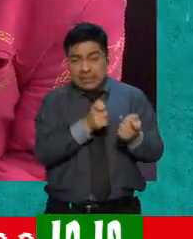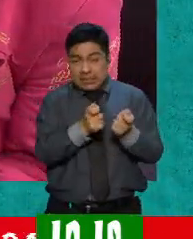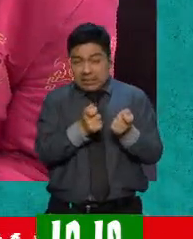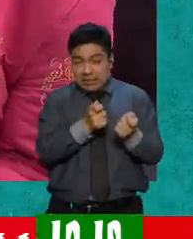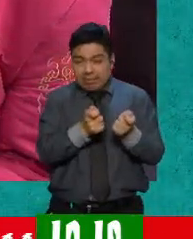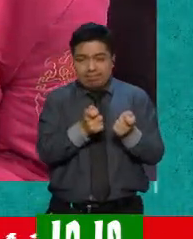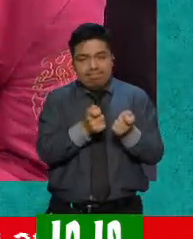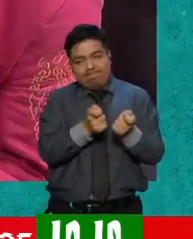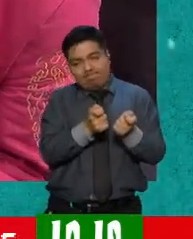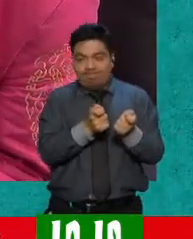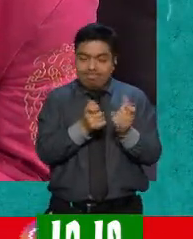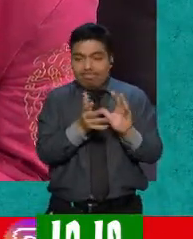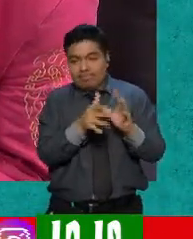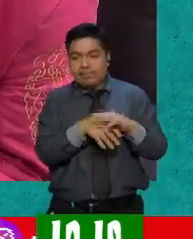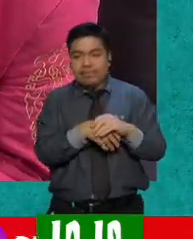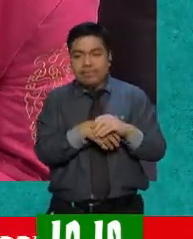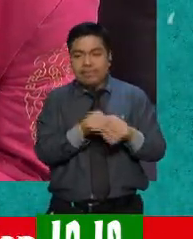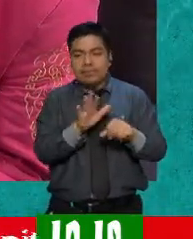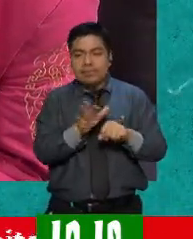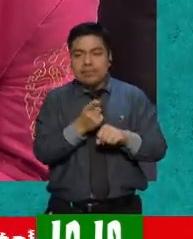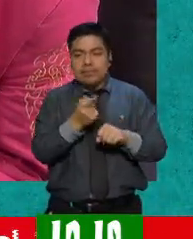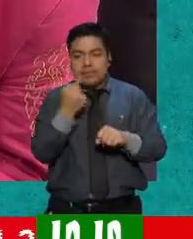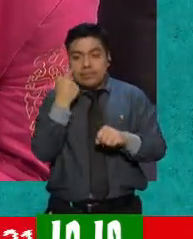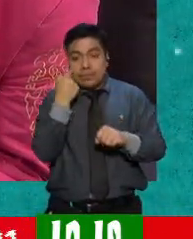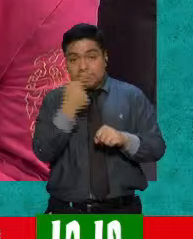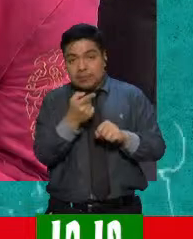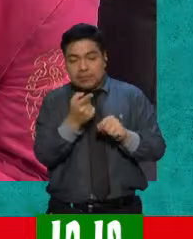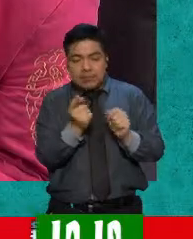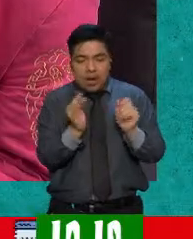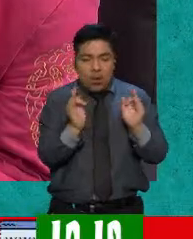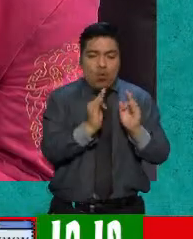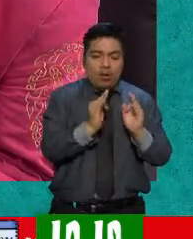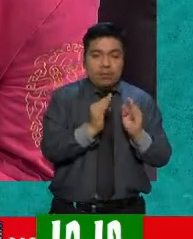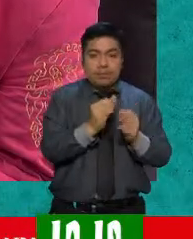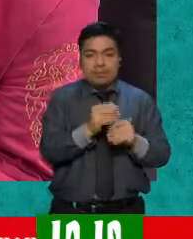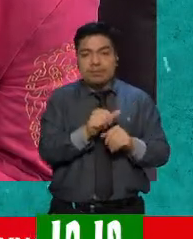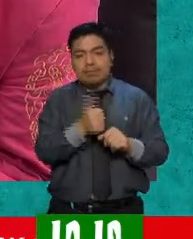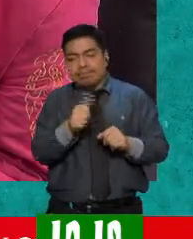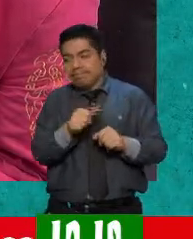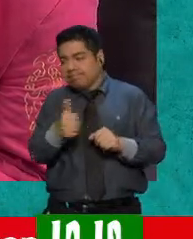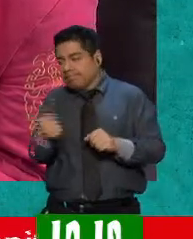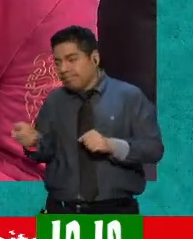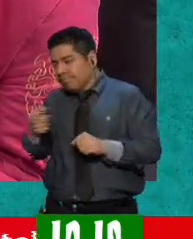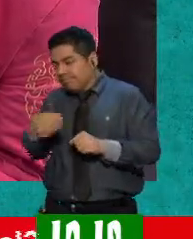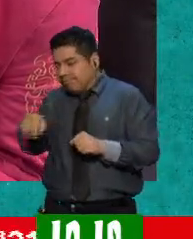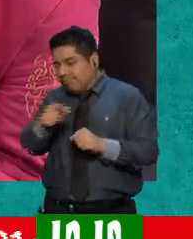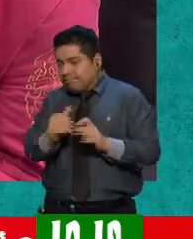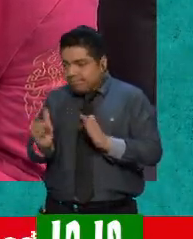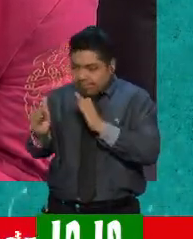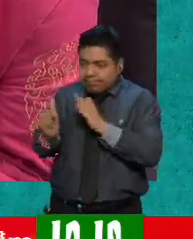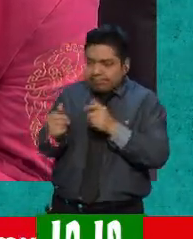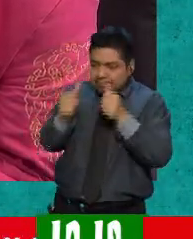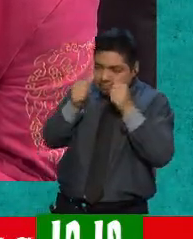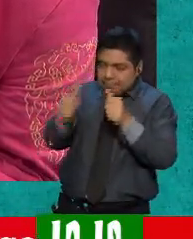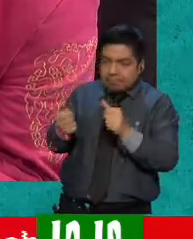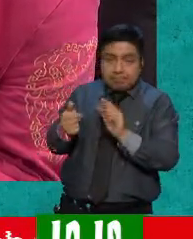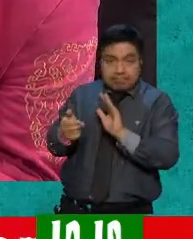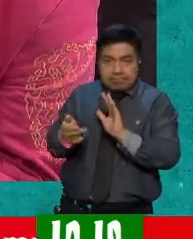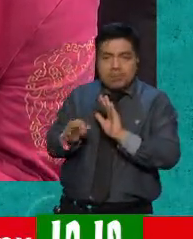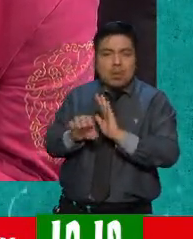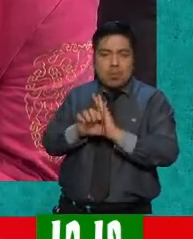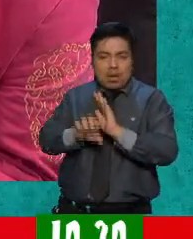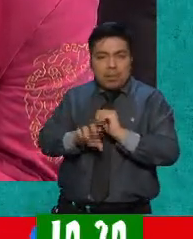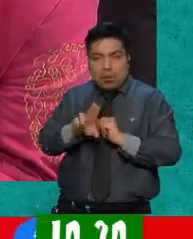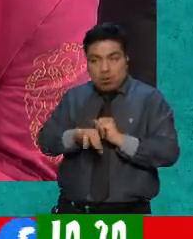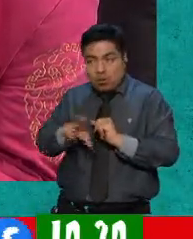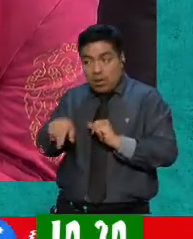más bien lo que tenemos que hacer es hacer frente a ese discurso a través de otras contranarrativas, ¿no? Claro. Y señalarlo. Eso sí, nunca